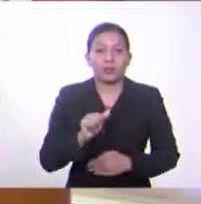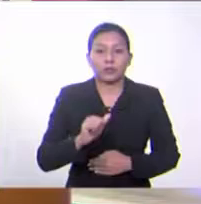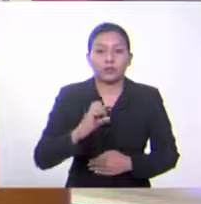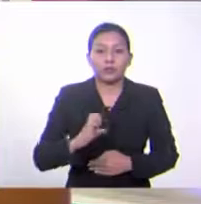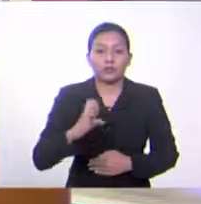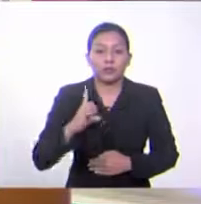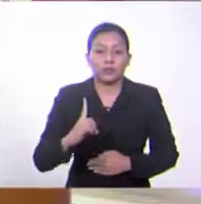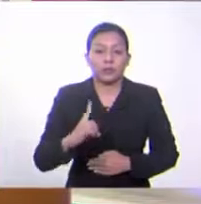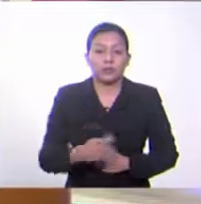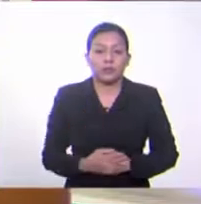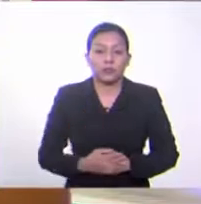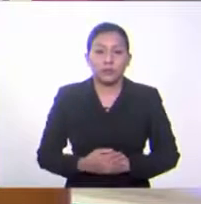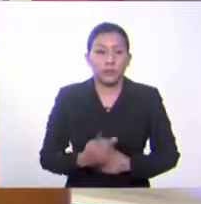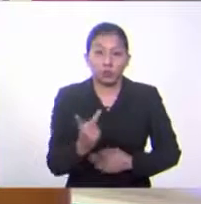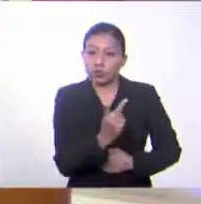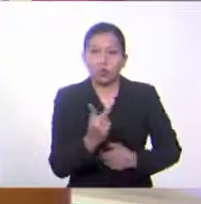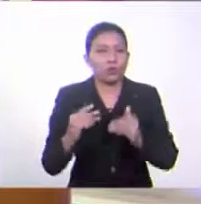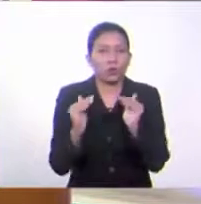ACD, que es este.